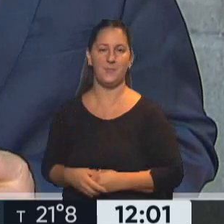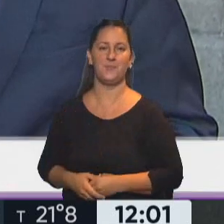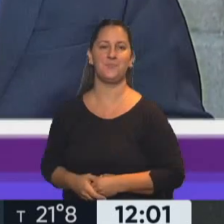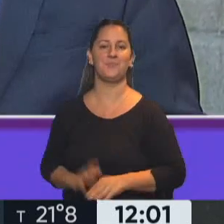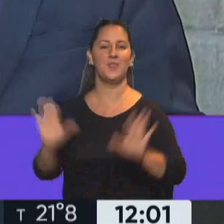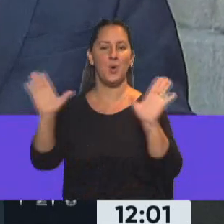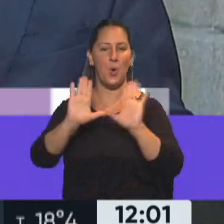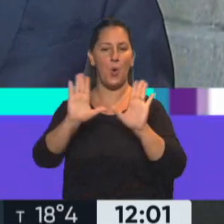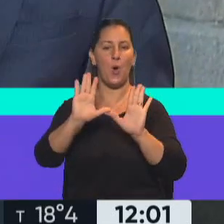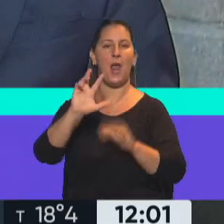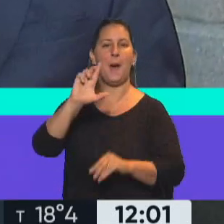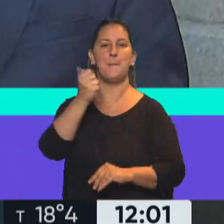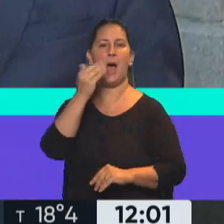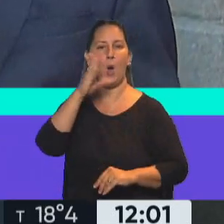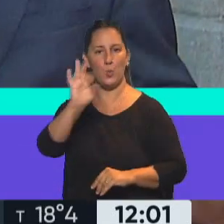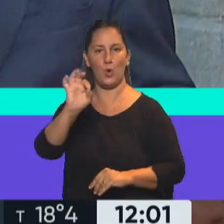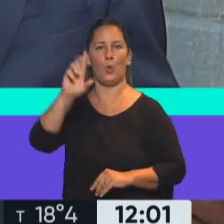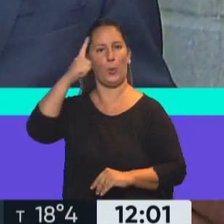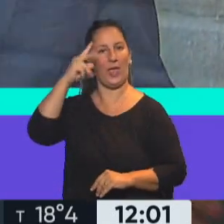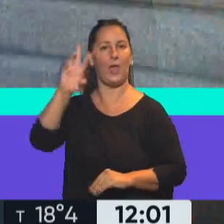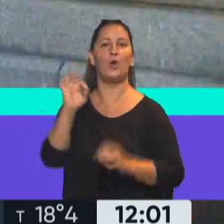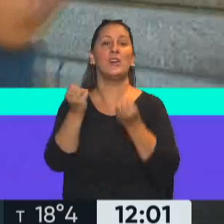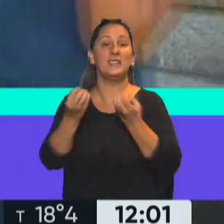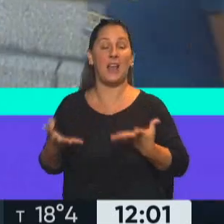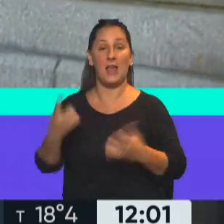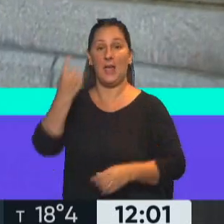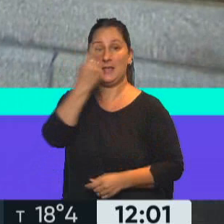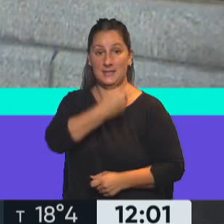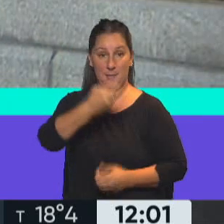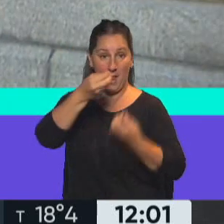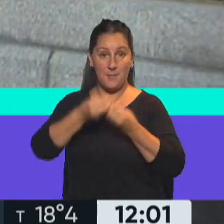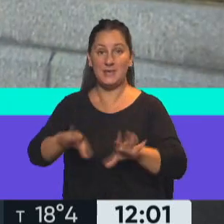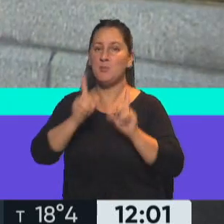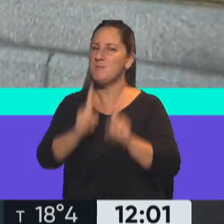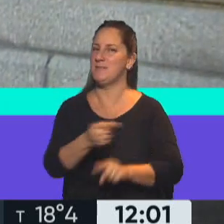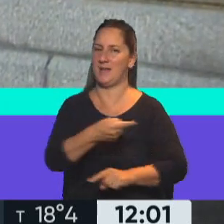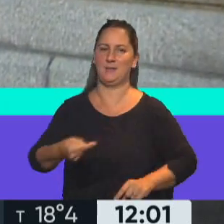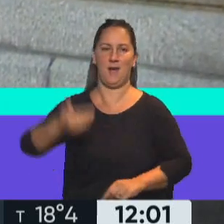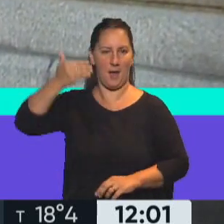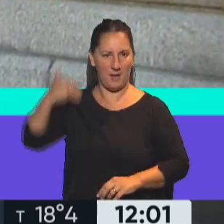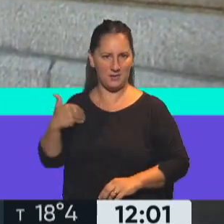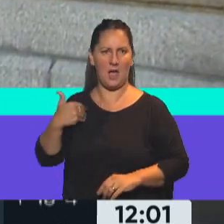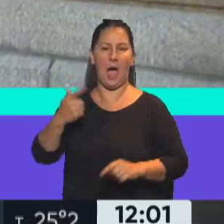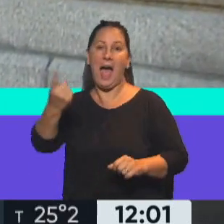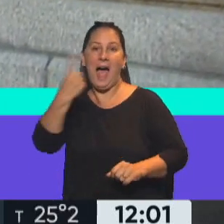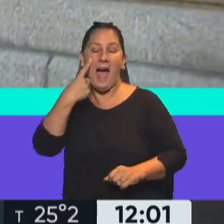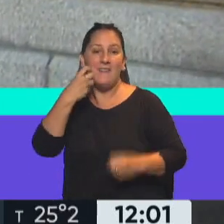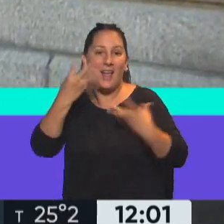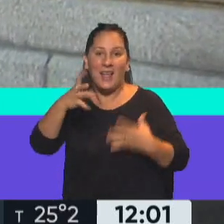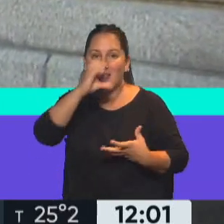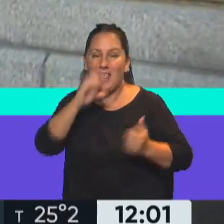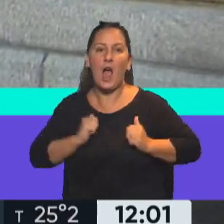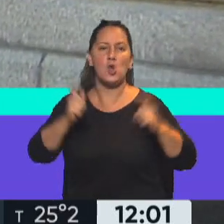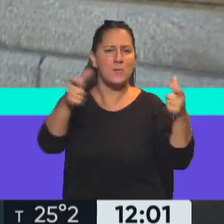Hola, Pablo, Vero, ¿cómo les va? Y bueno, comenzamos la semana como la semana anterior, con mucha expectativa, con reunión